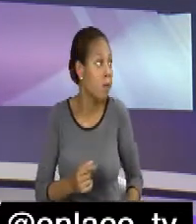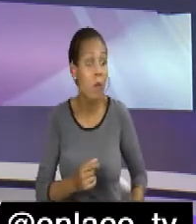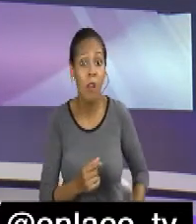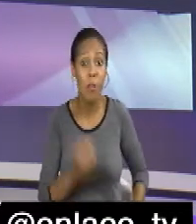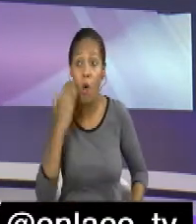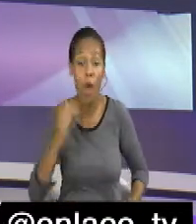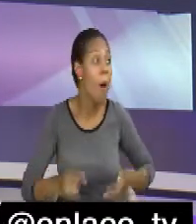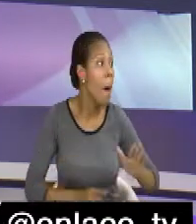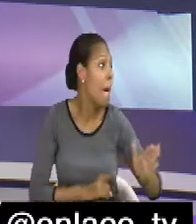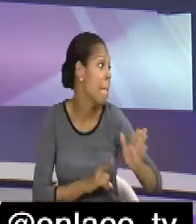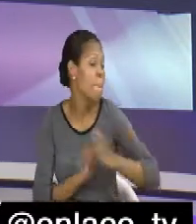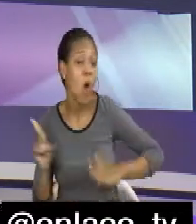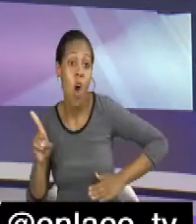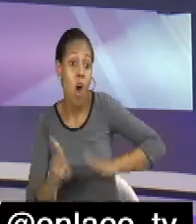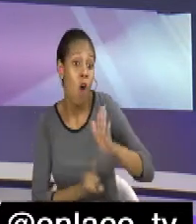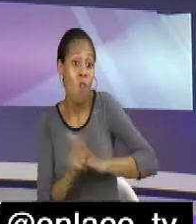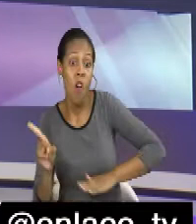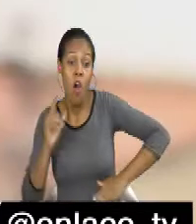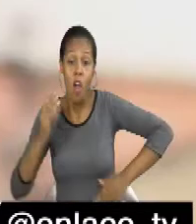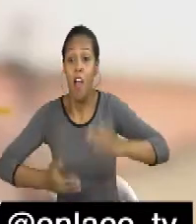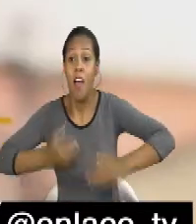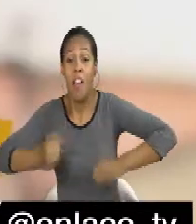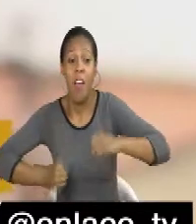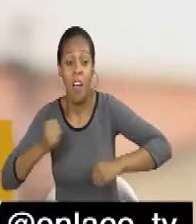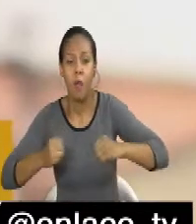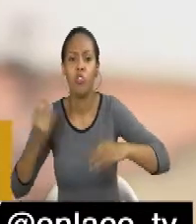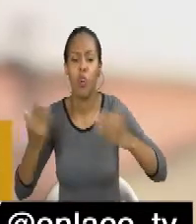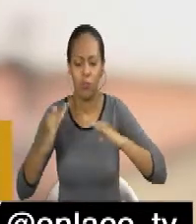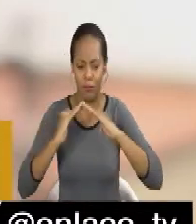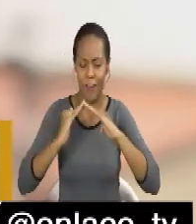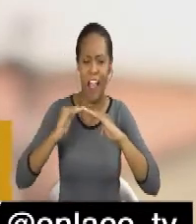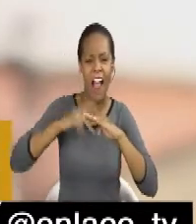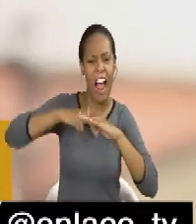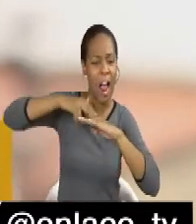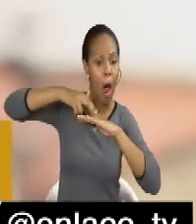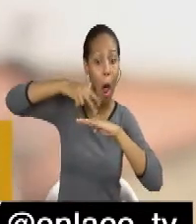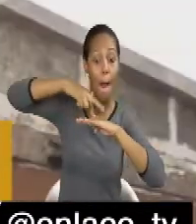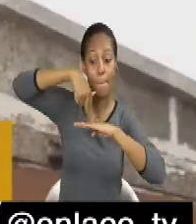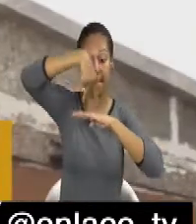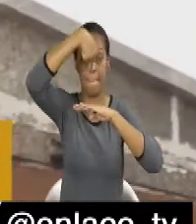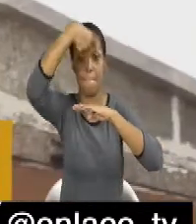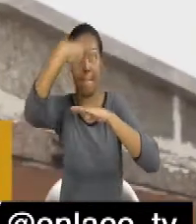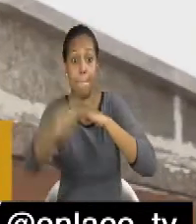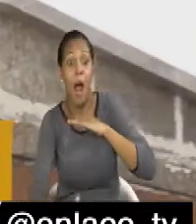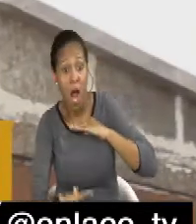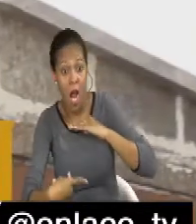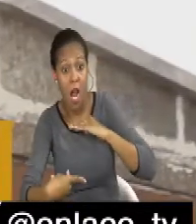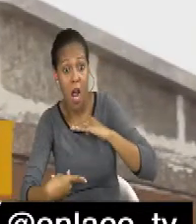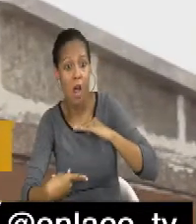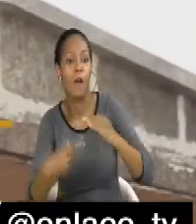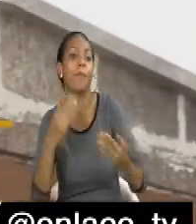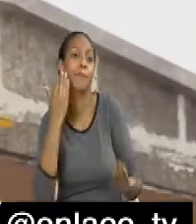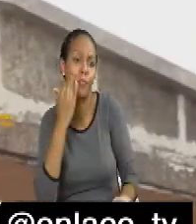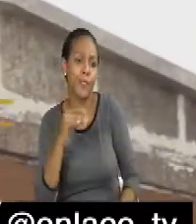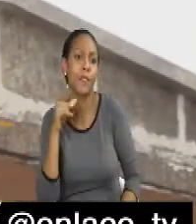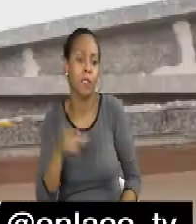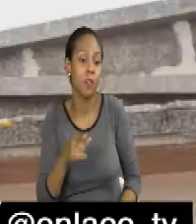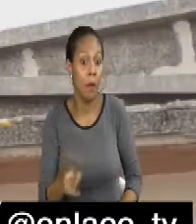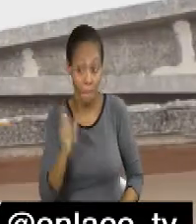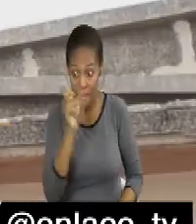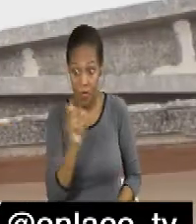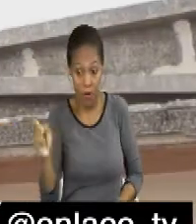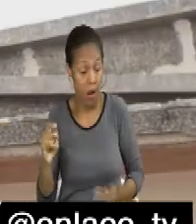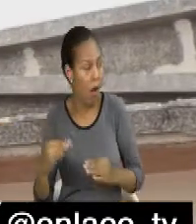que minutos antes había cometido. Un gran susto se llevaron los habitantes de una casa ubicada en la calle 62 del barrio El Parnaso.